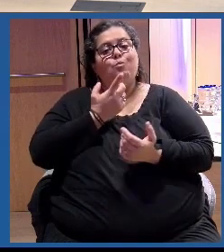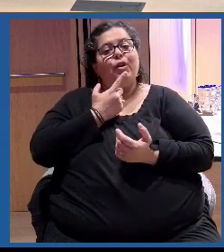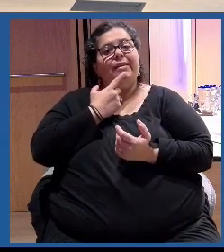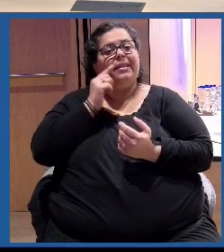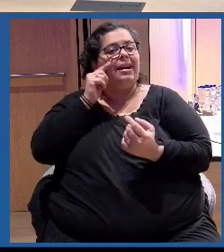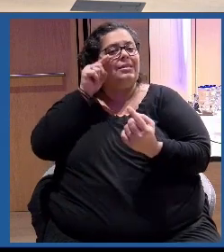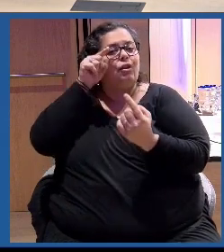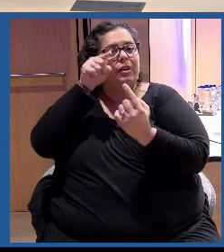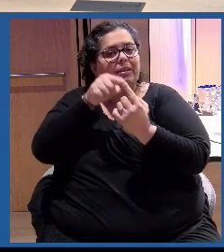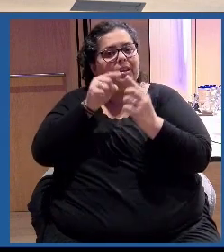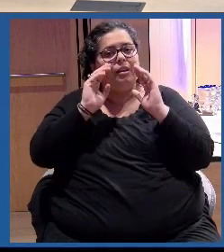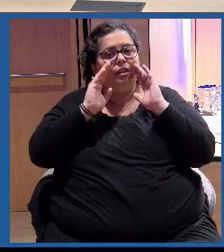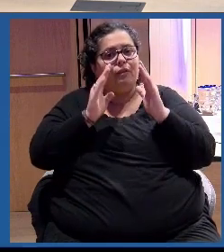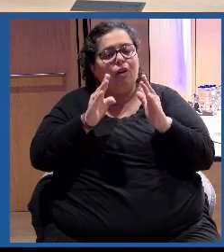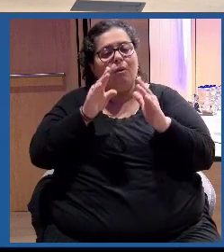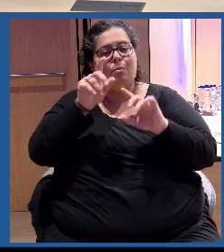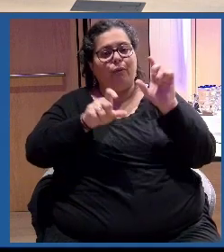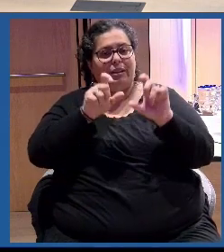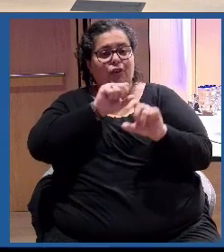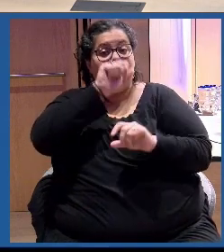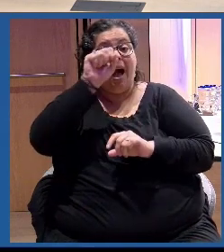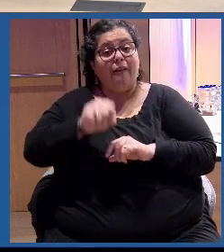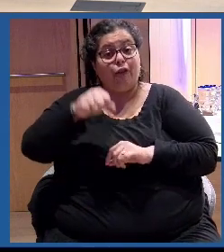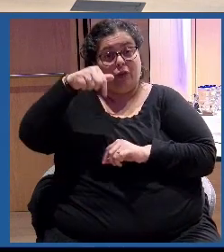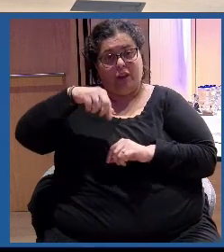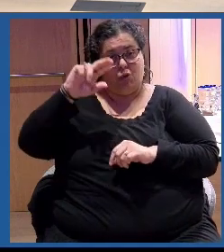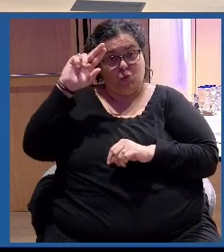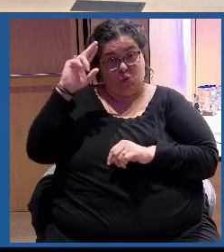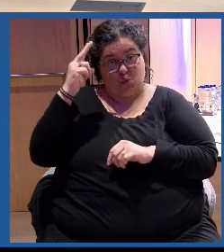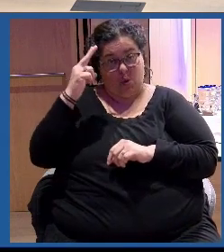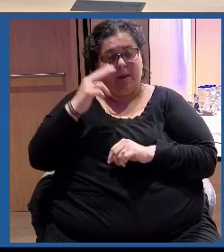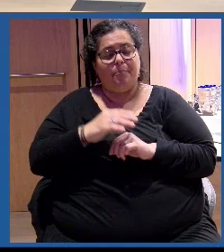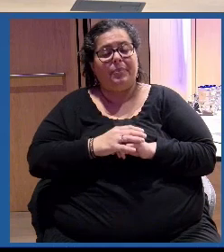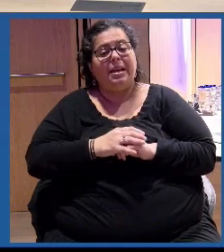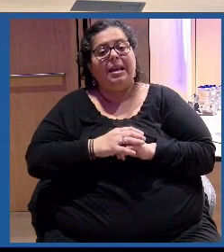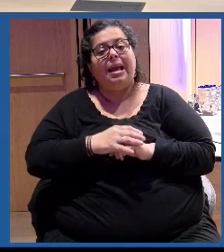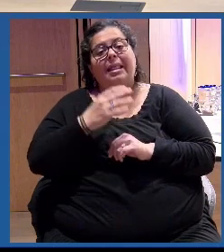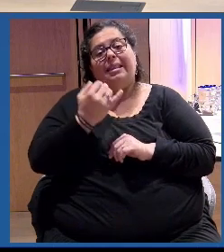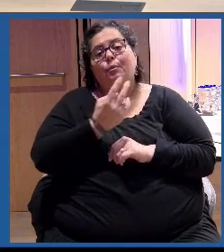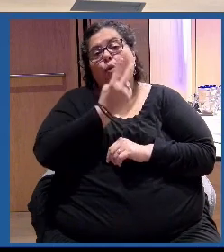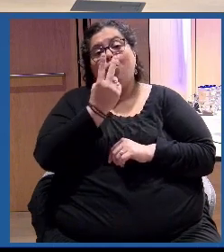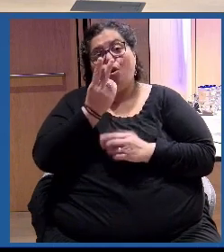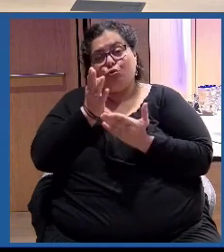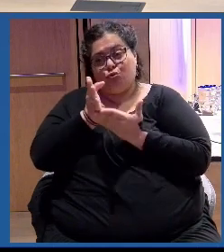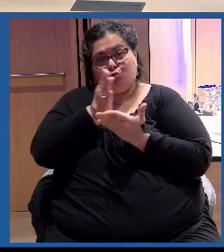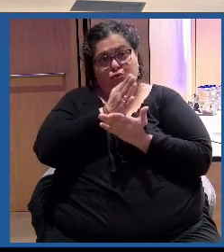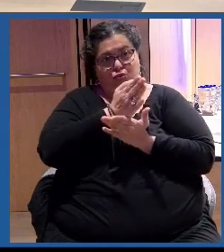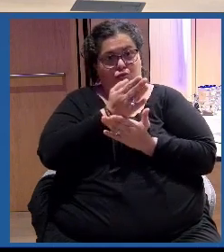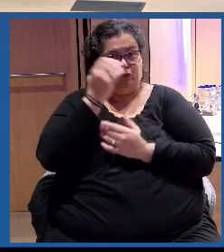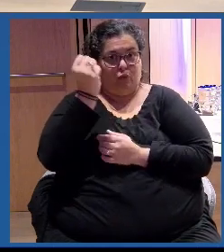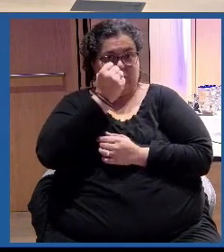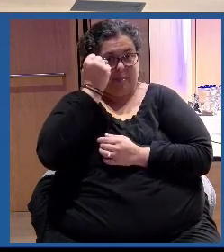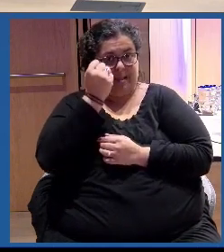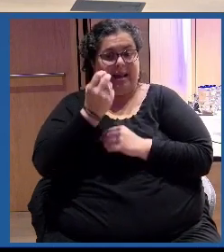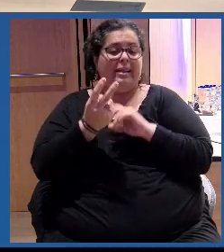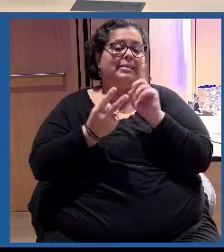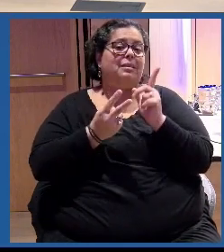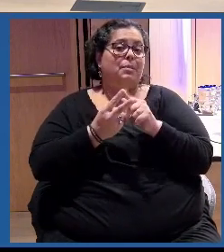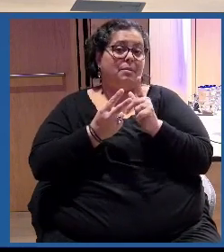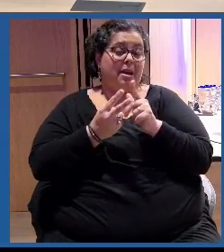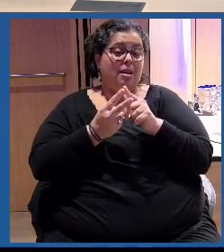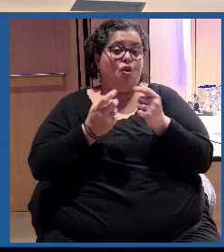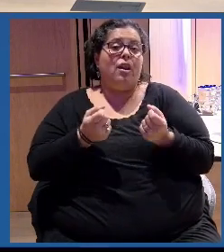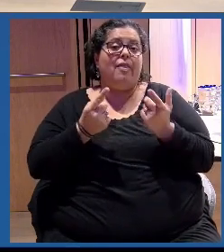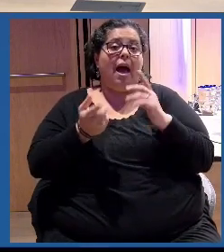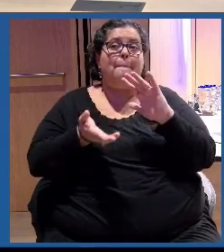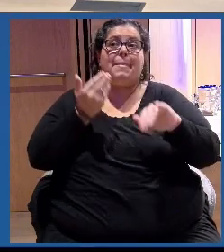población afrodescendiente en Uruguay. Con dos puntos fundamentales. El primero es que jerarquiza la